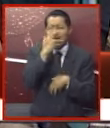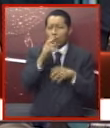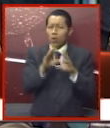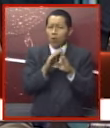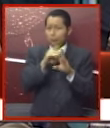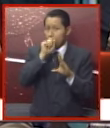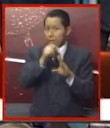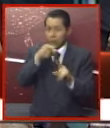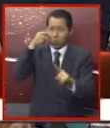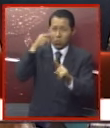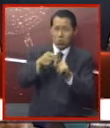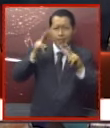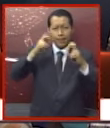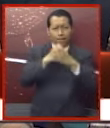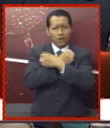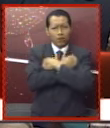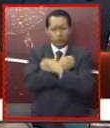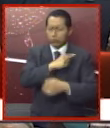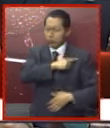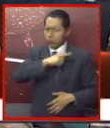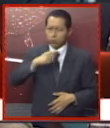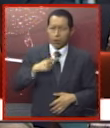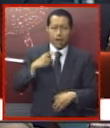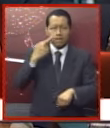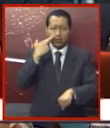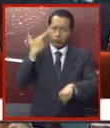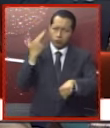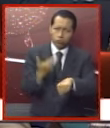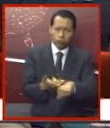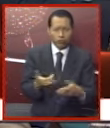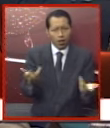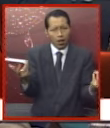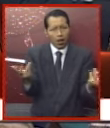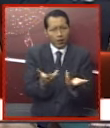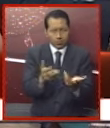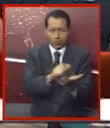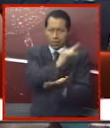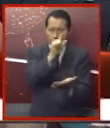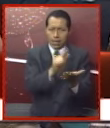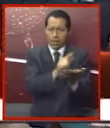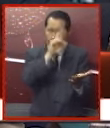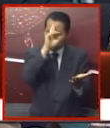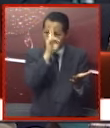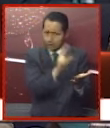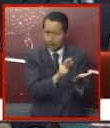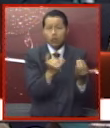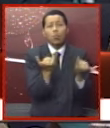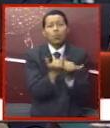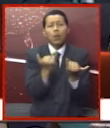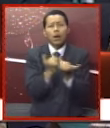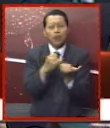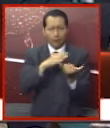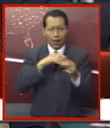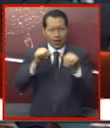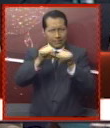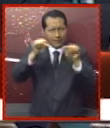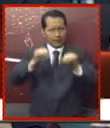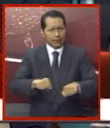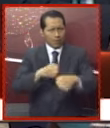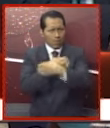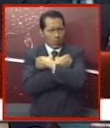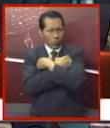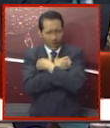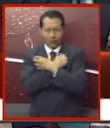como lo es el educativo debemos actuar con responsabilidad, respetando la ley y haciendo prevalecer un sistema educativo